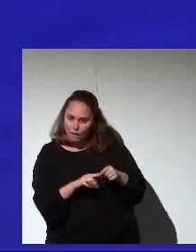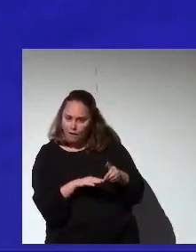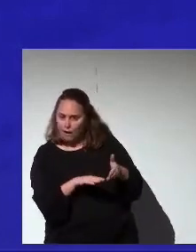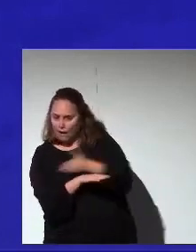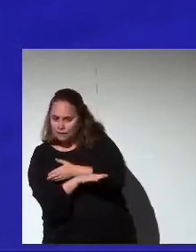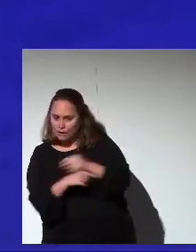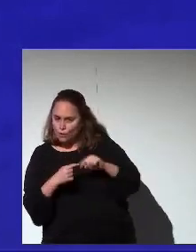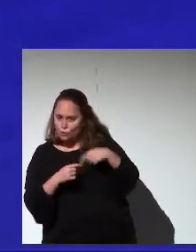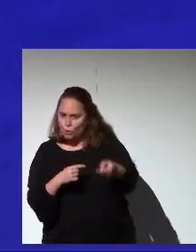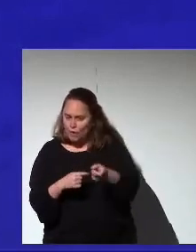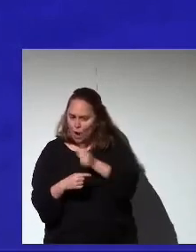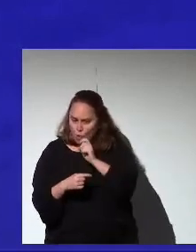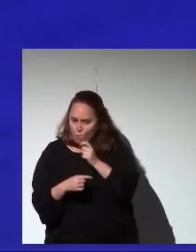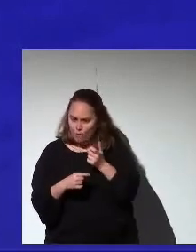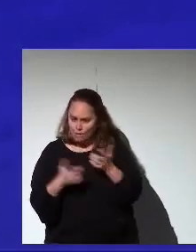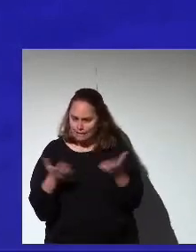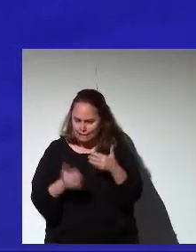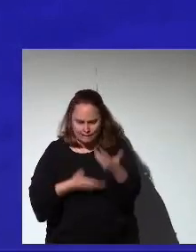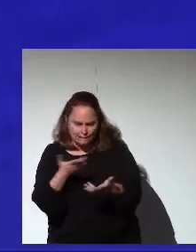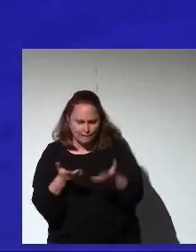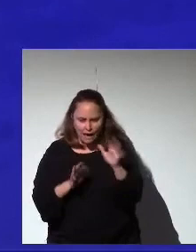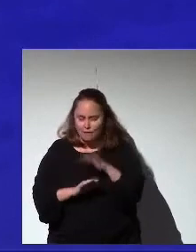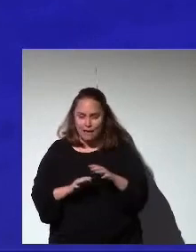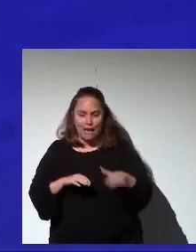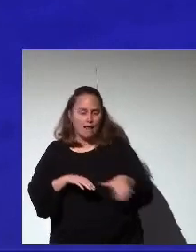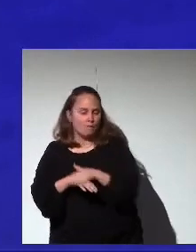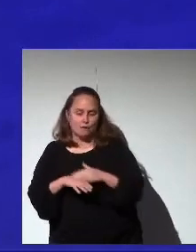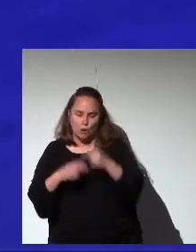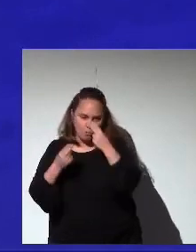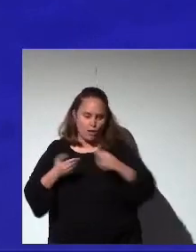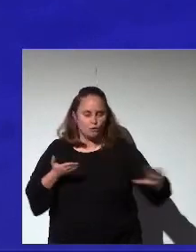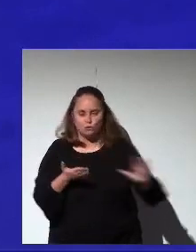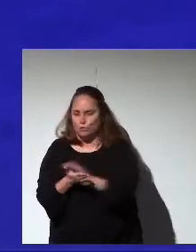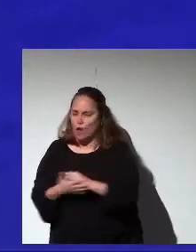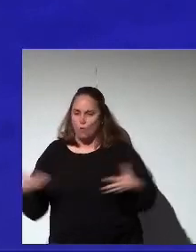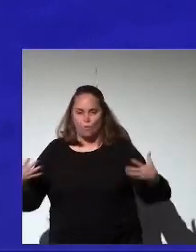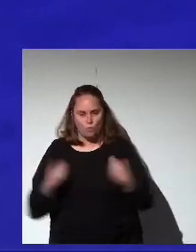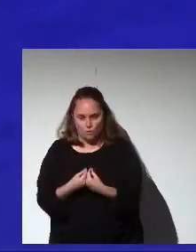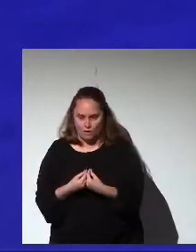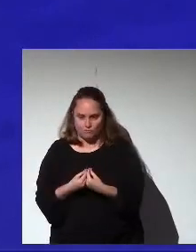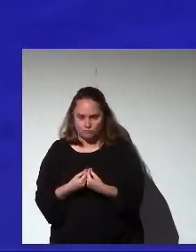desastre. Al final estamos todas las administraciones públicas juntas, estamos todas